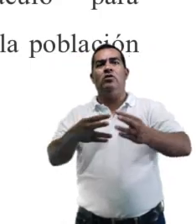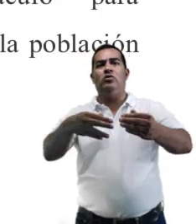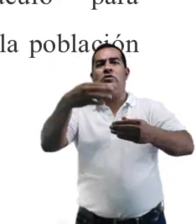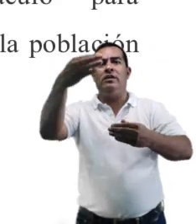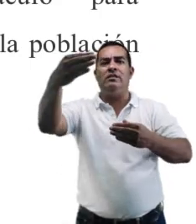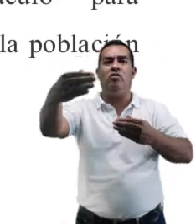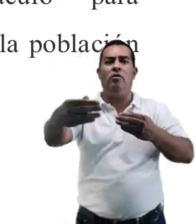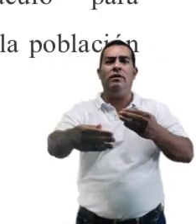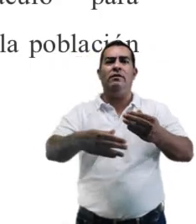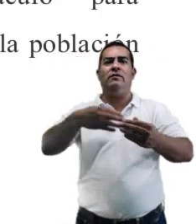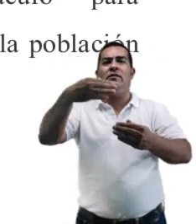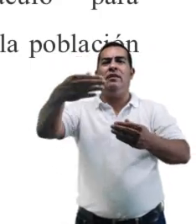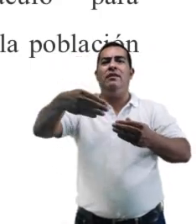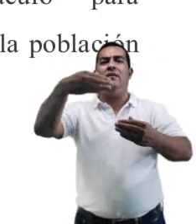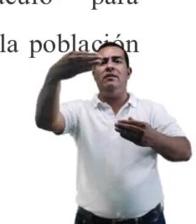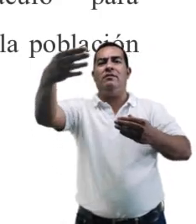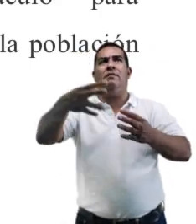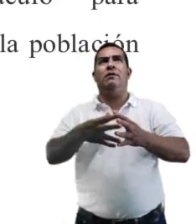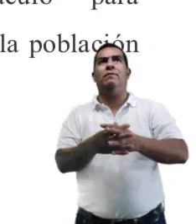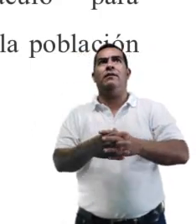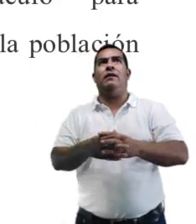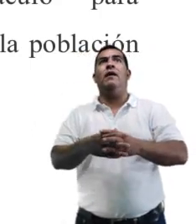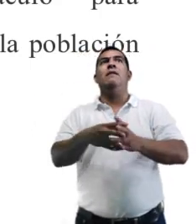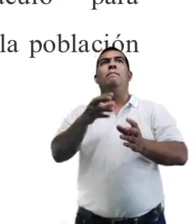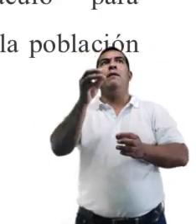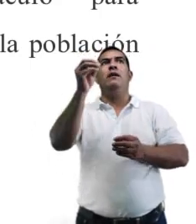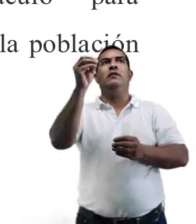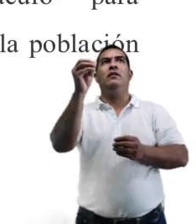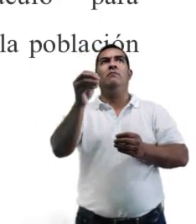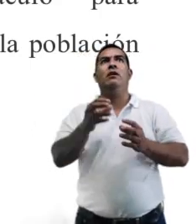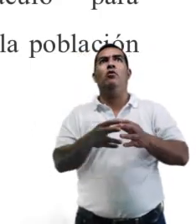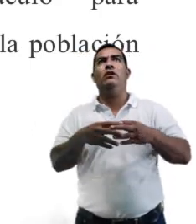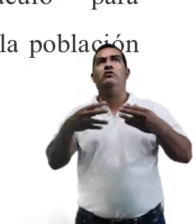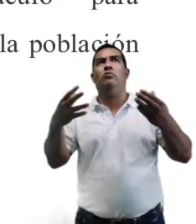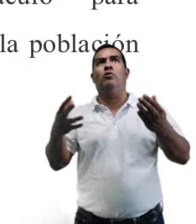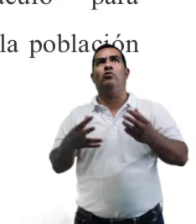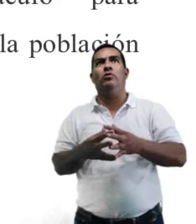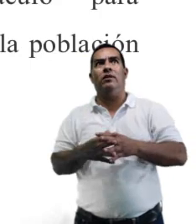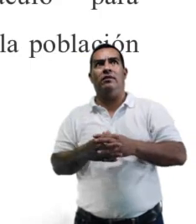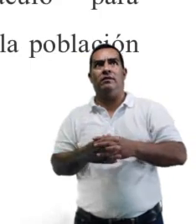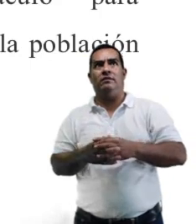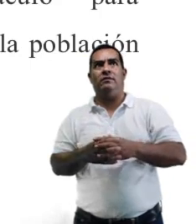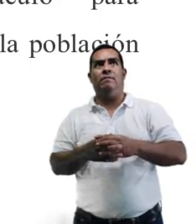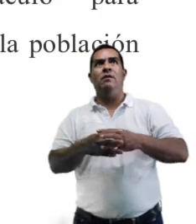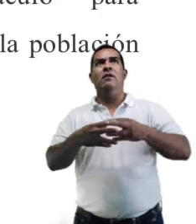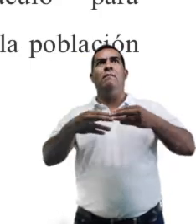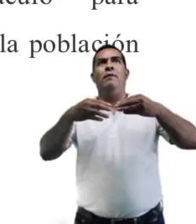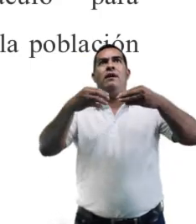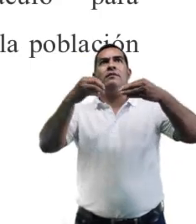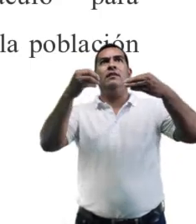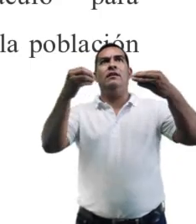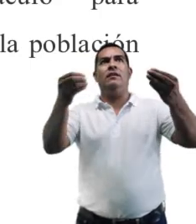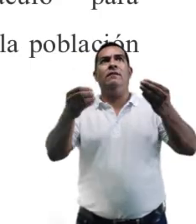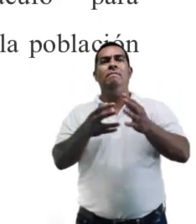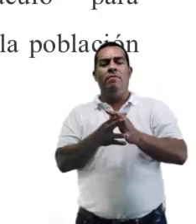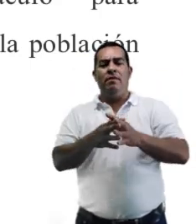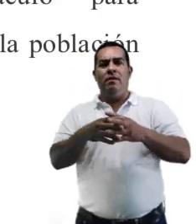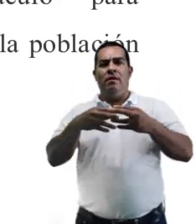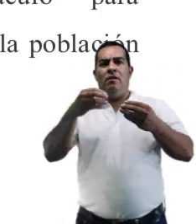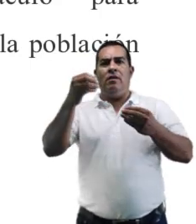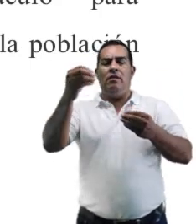preparando, si ustedes jóvenes día a día se preparan, van a tener mejores oportunidades. Van a